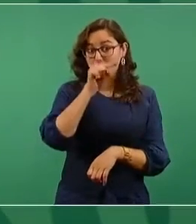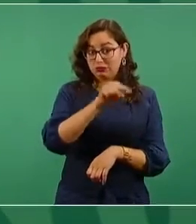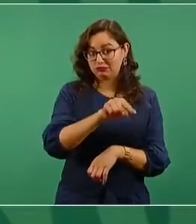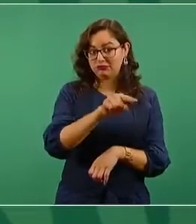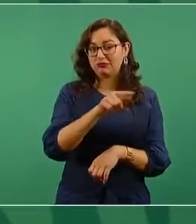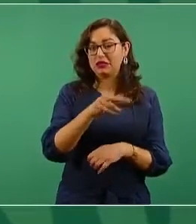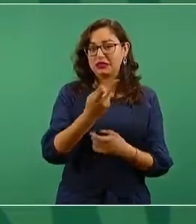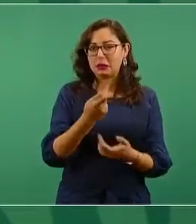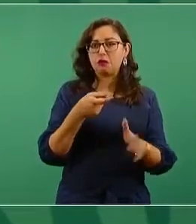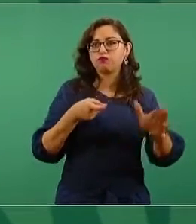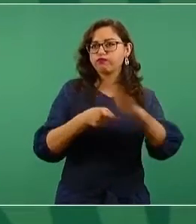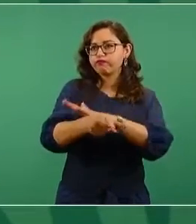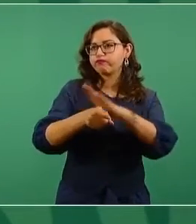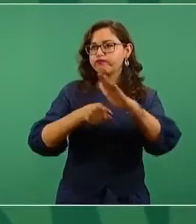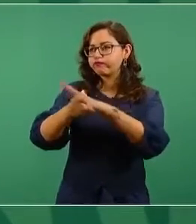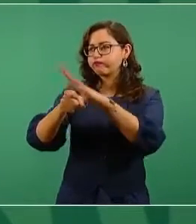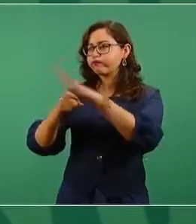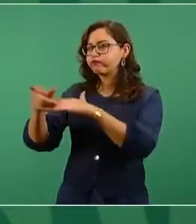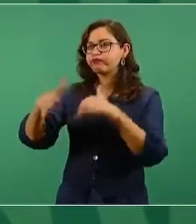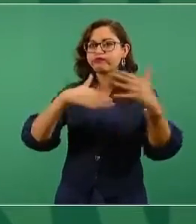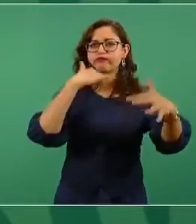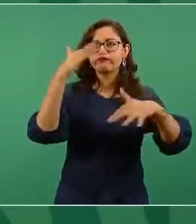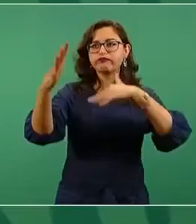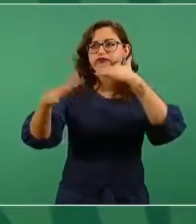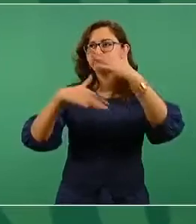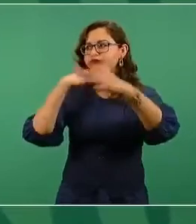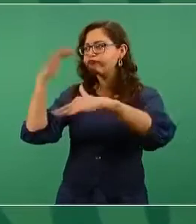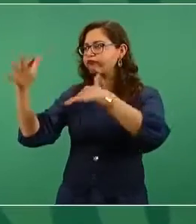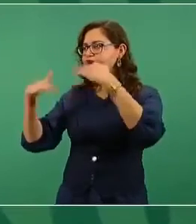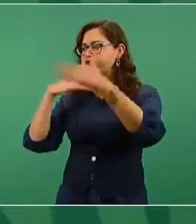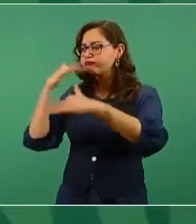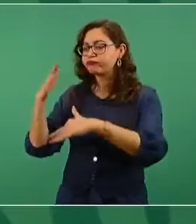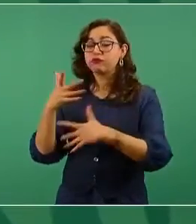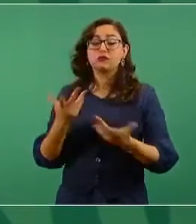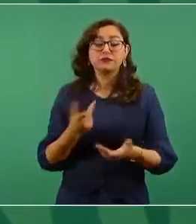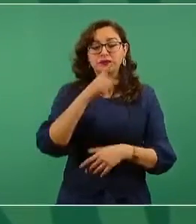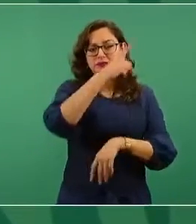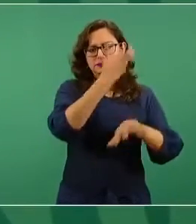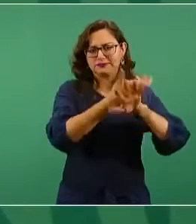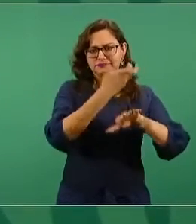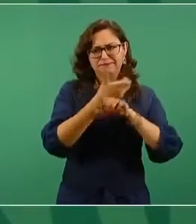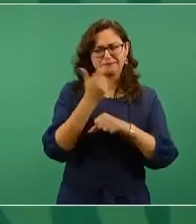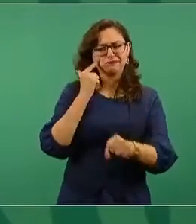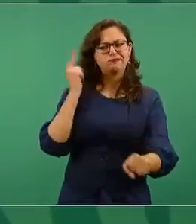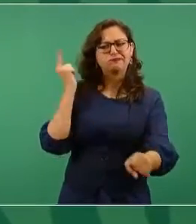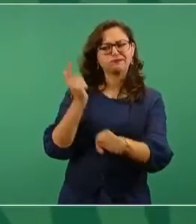arreglaron, porque también suele pasar eso.